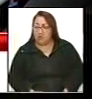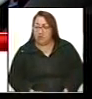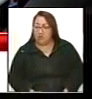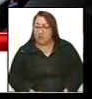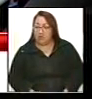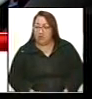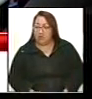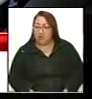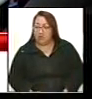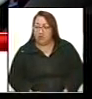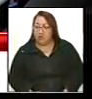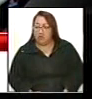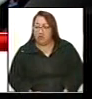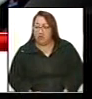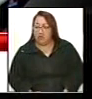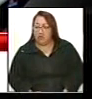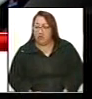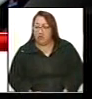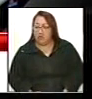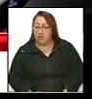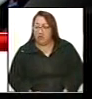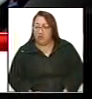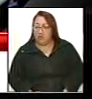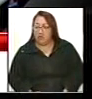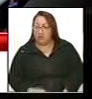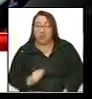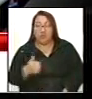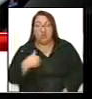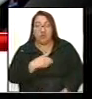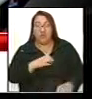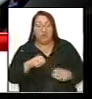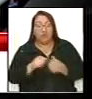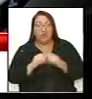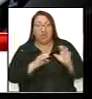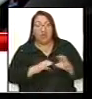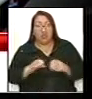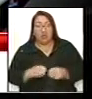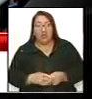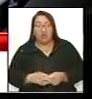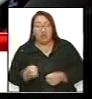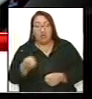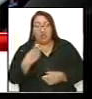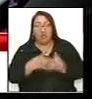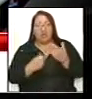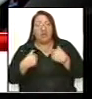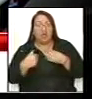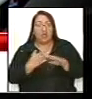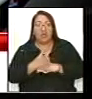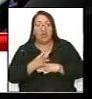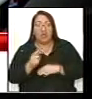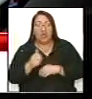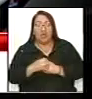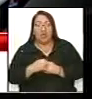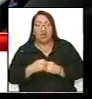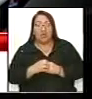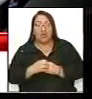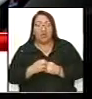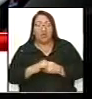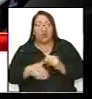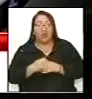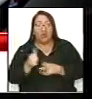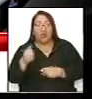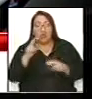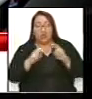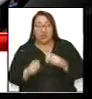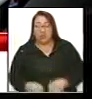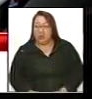pues con una realidad, ¿no? Si nosotros necesitamos realizar una actividad, nos indican que tenemos que ir a los repositorios a